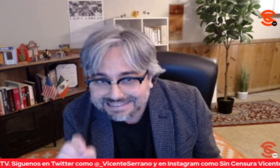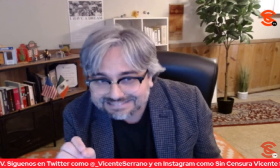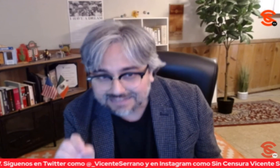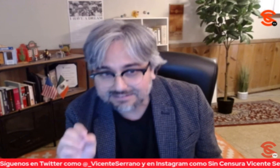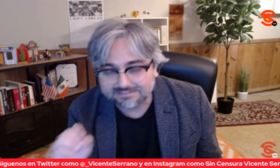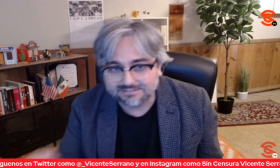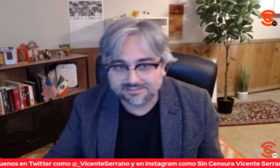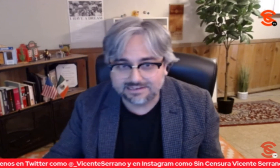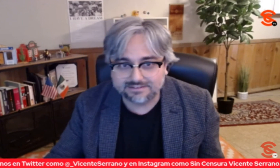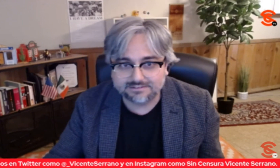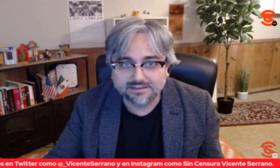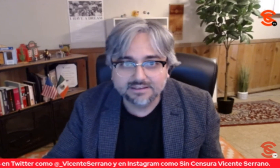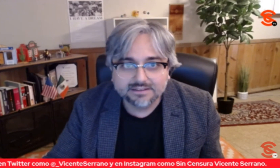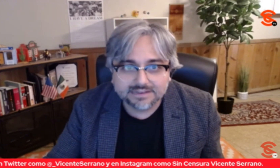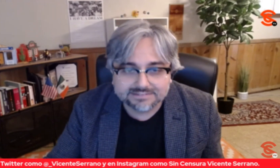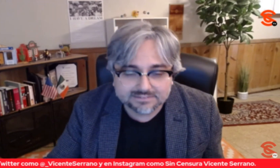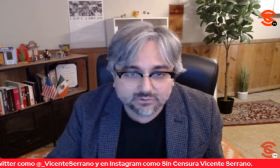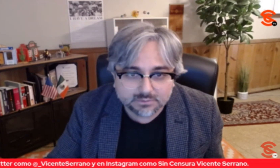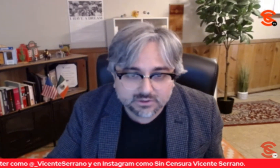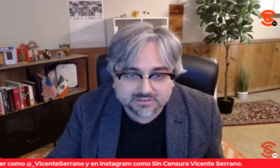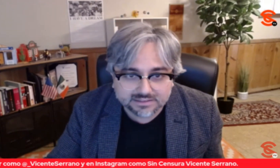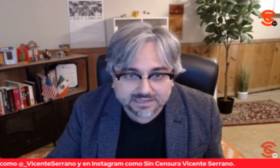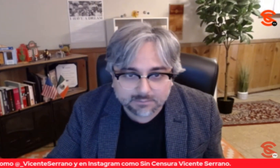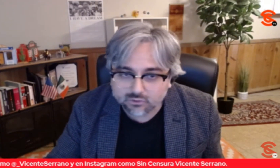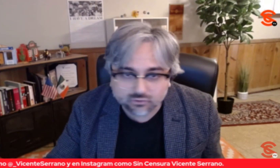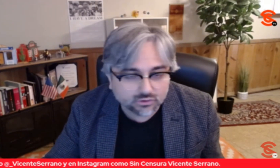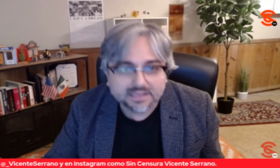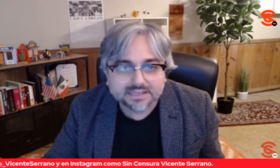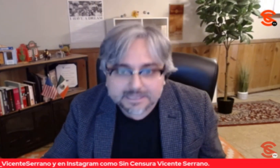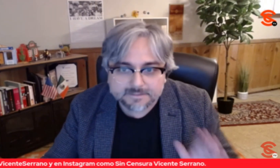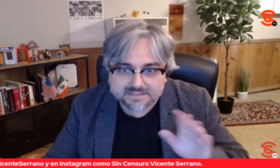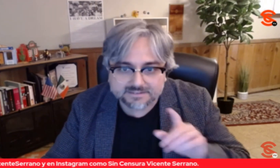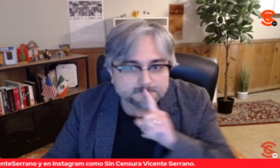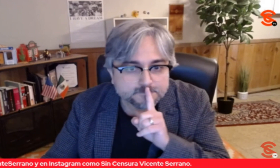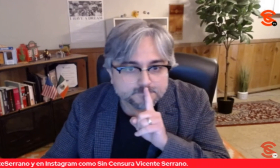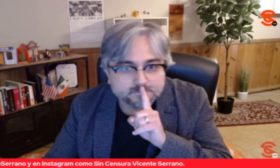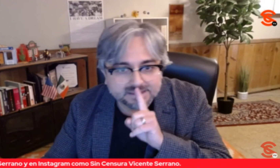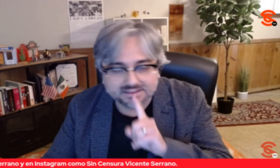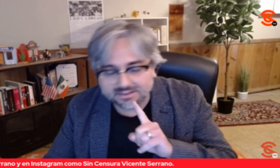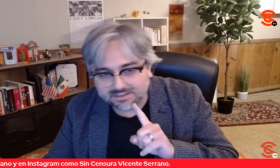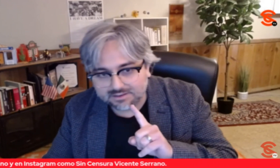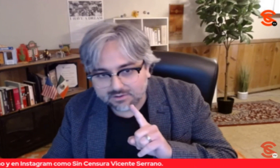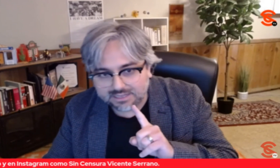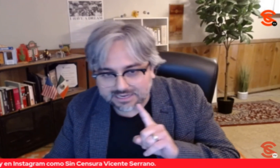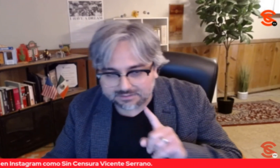de recetas de las cientos de millones que tenemos, no son, y dice,